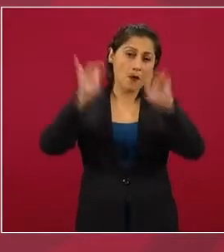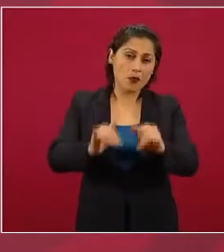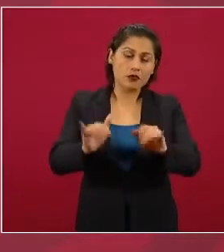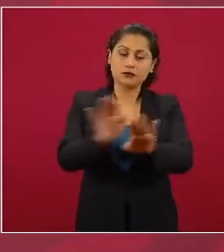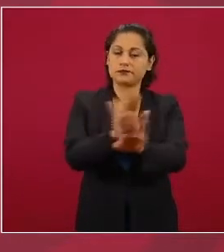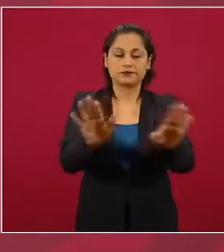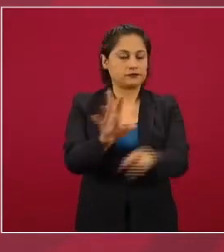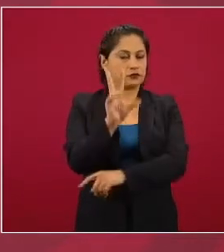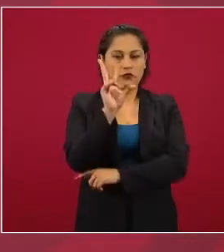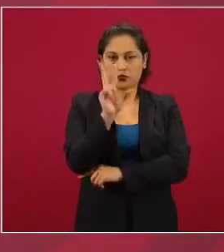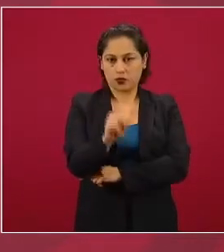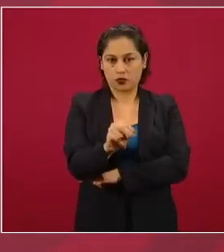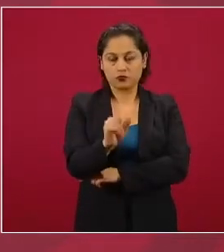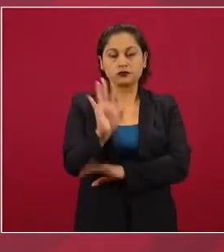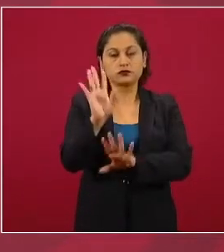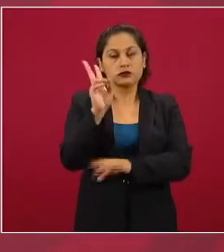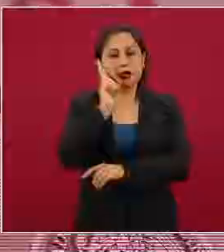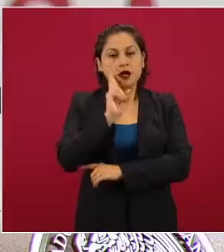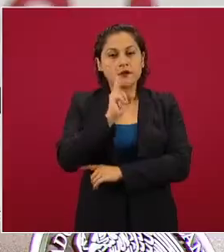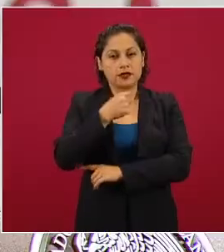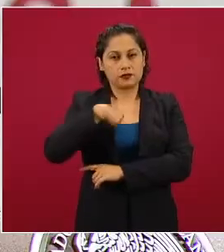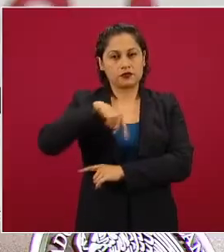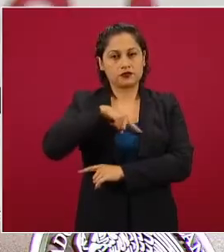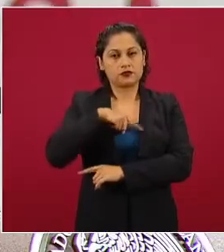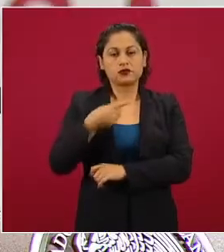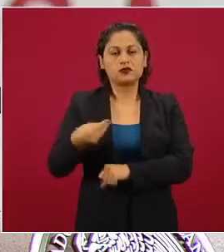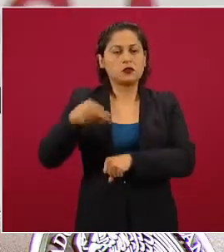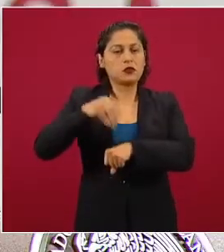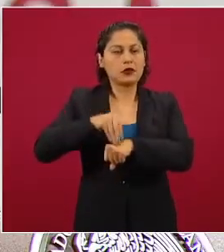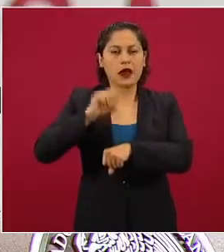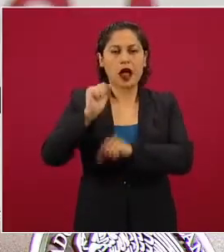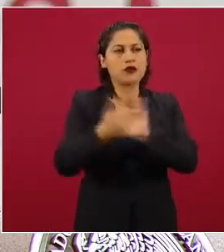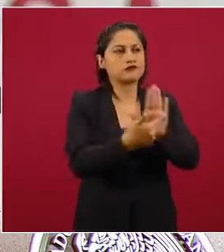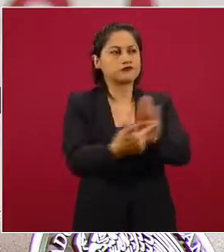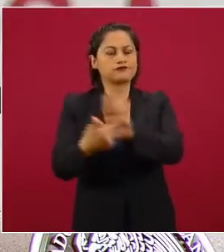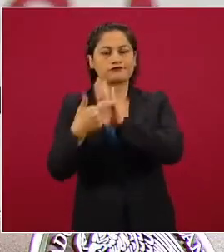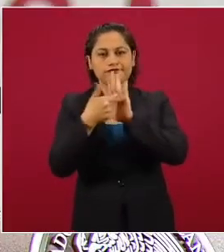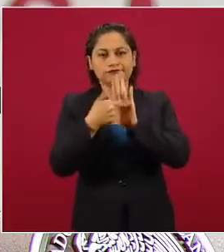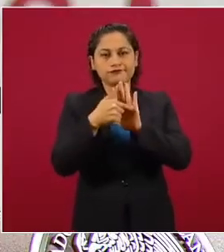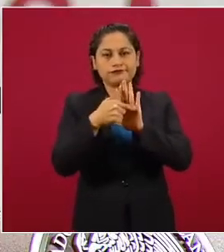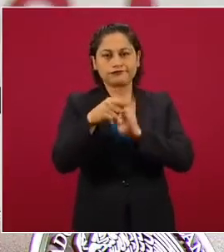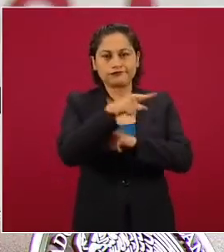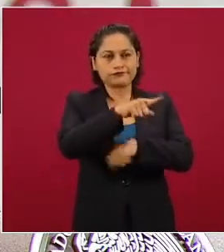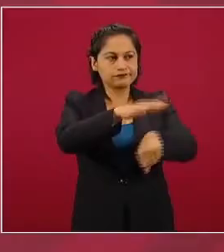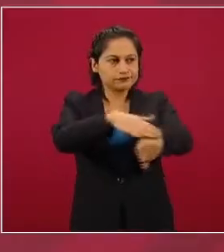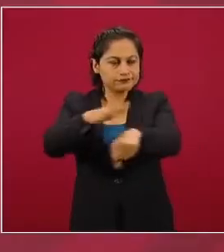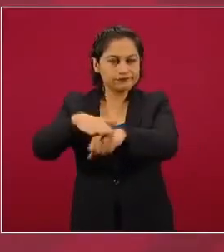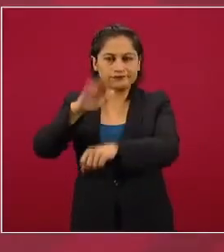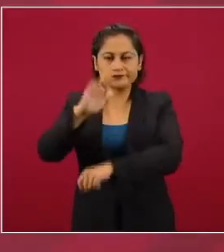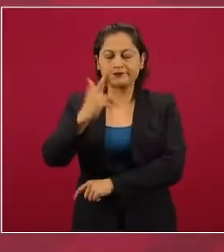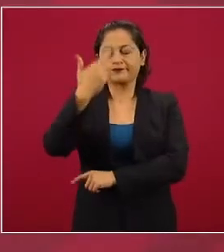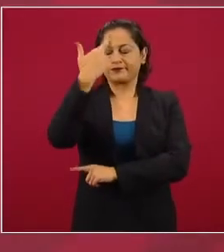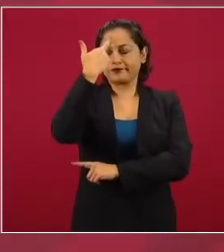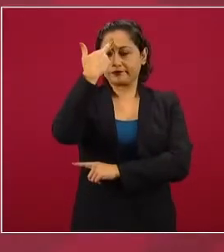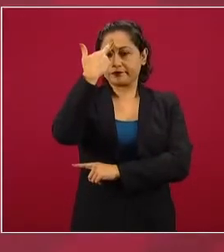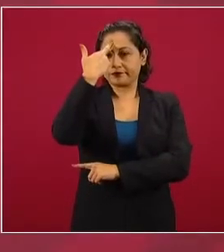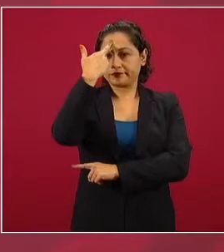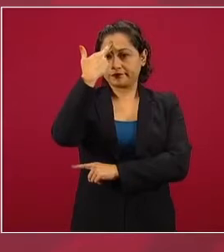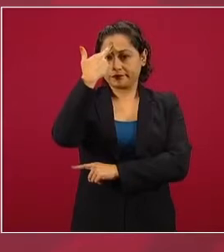a buscar alguna representación, sobre todo familiares